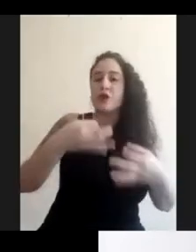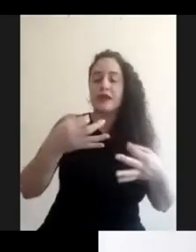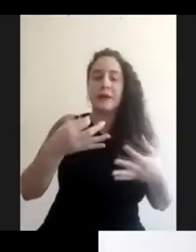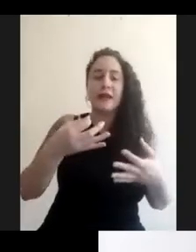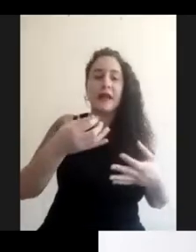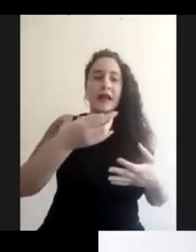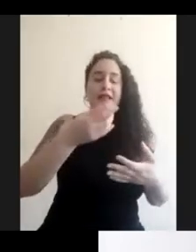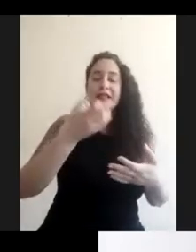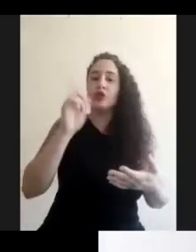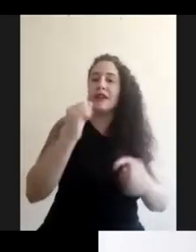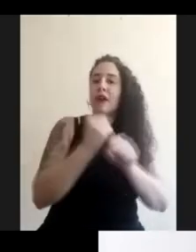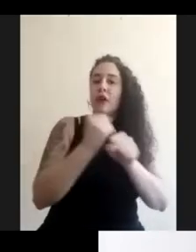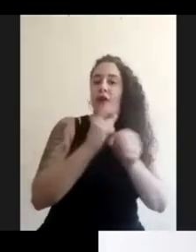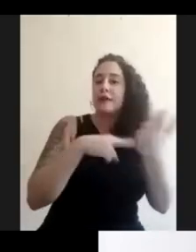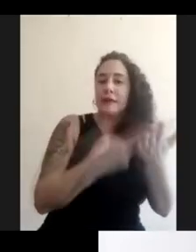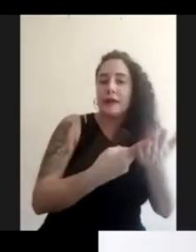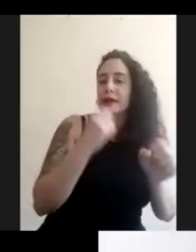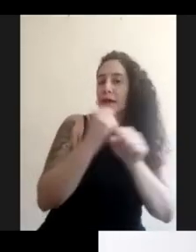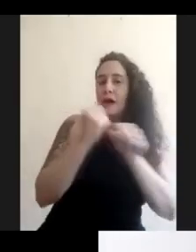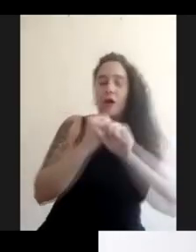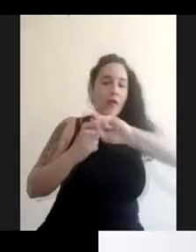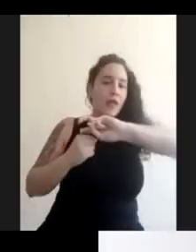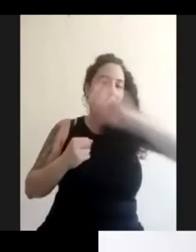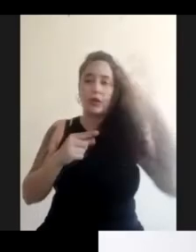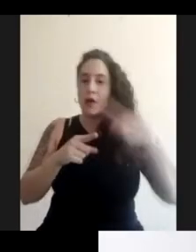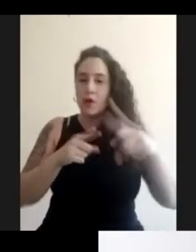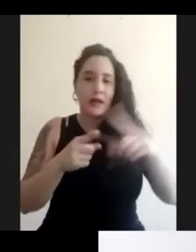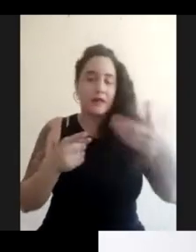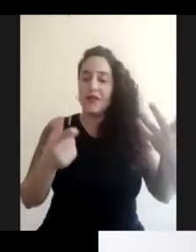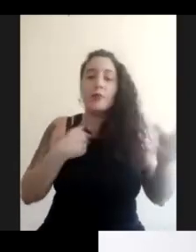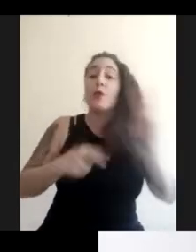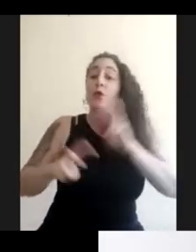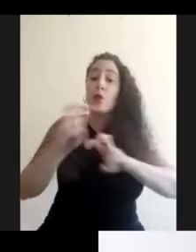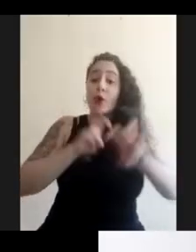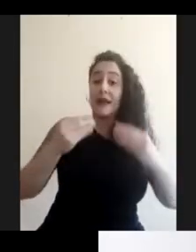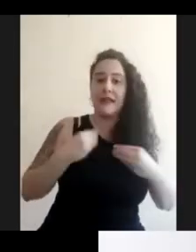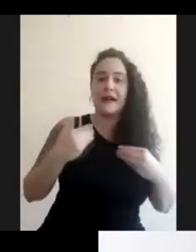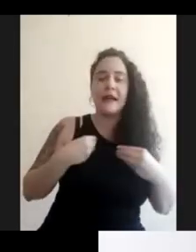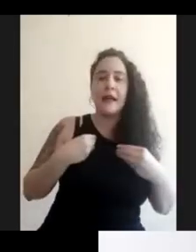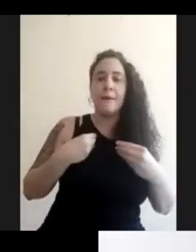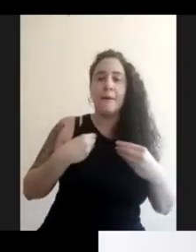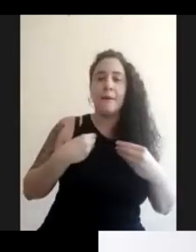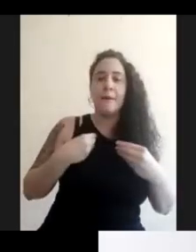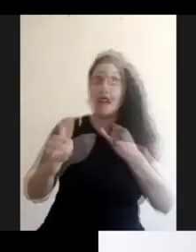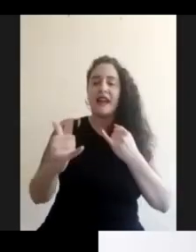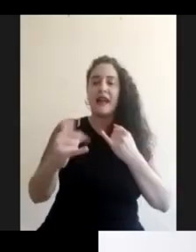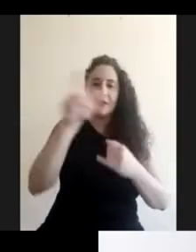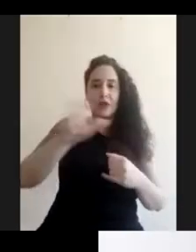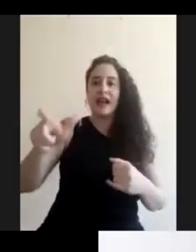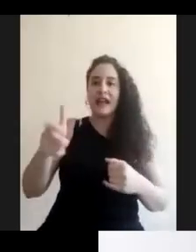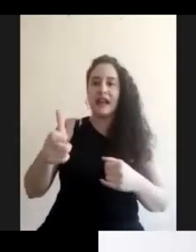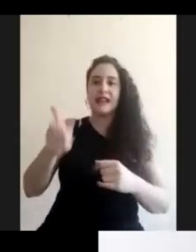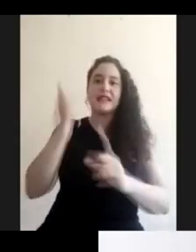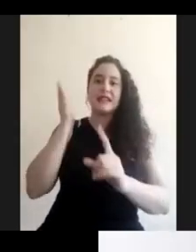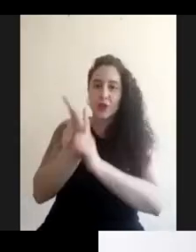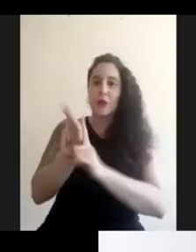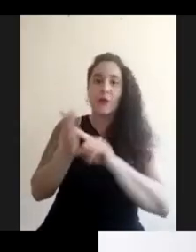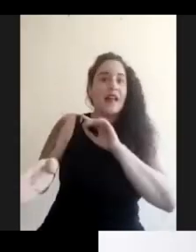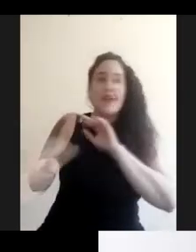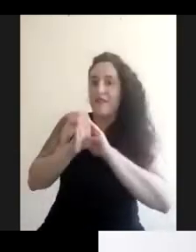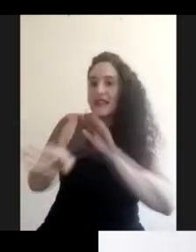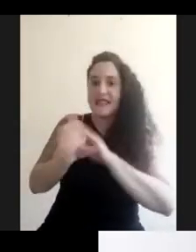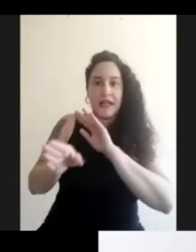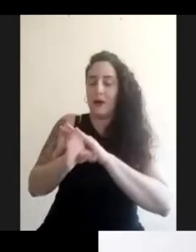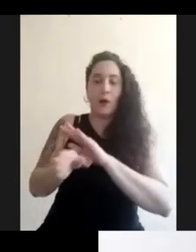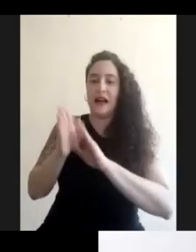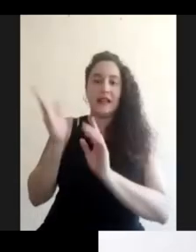como digo siempre, si no trabajo de intérprete, trabajo de otra cosa. Es decir, yo me puedo buscar la vida, pero al final las personas que están siendo